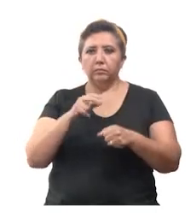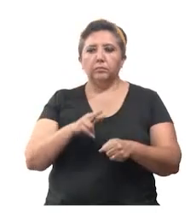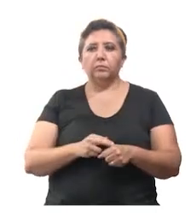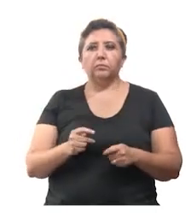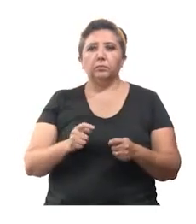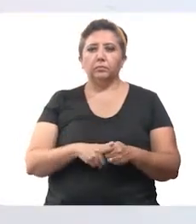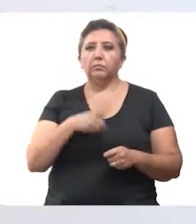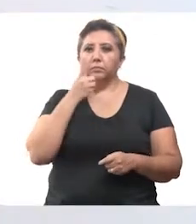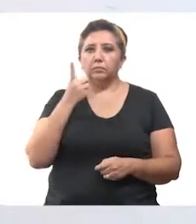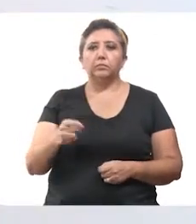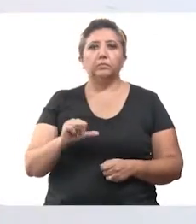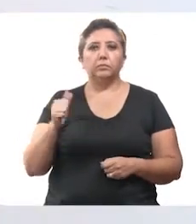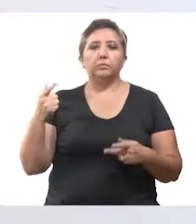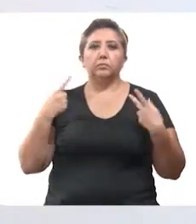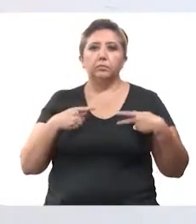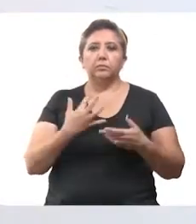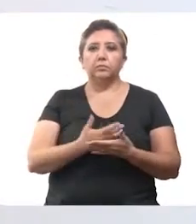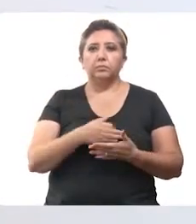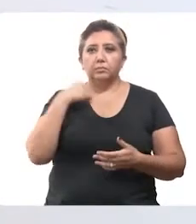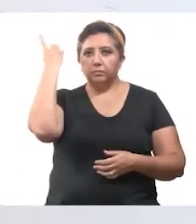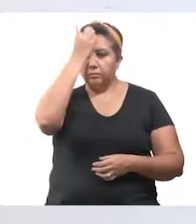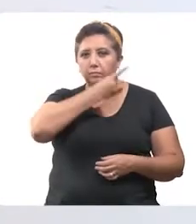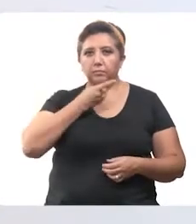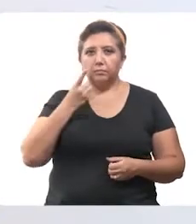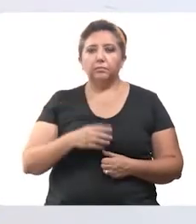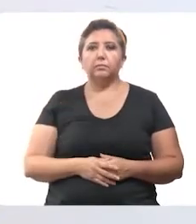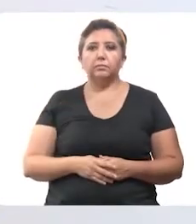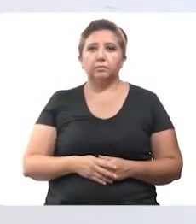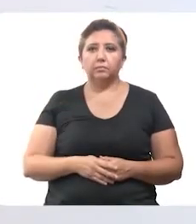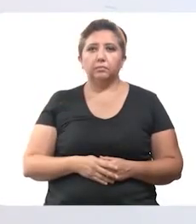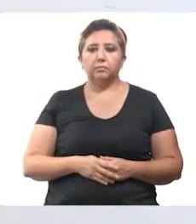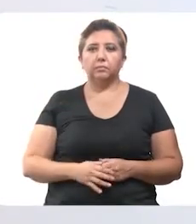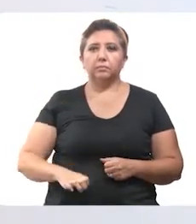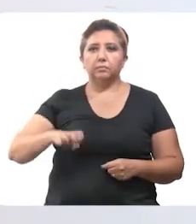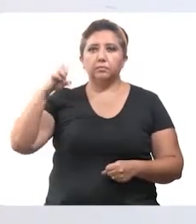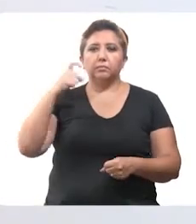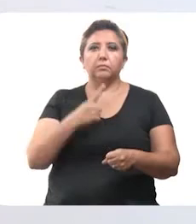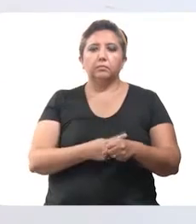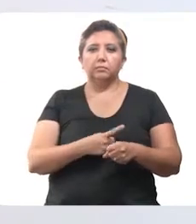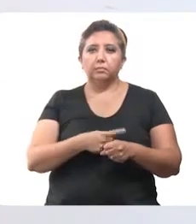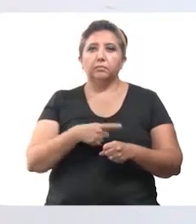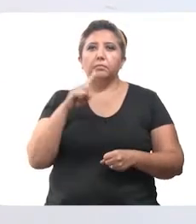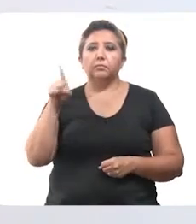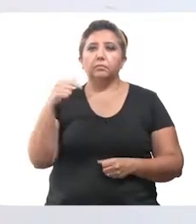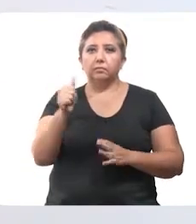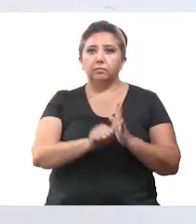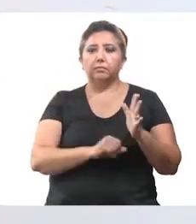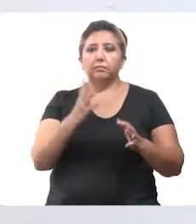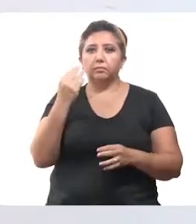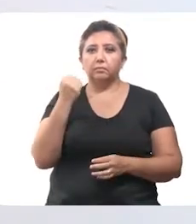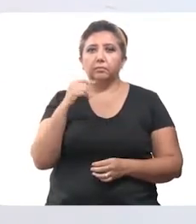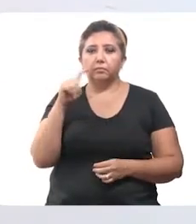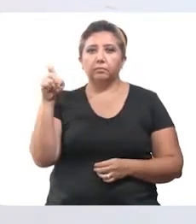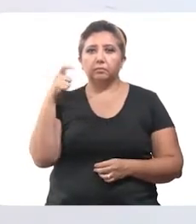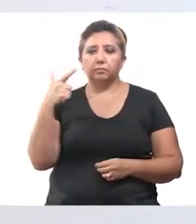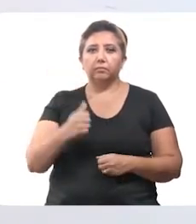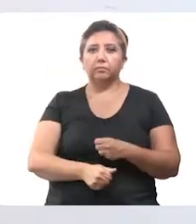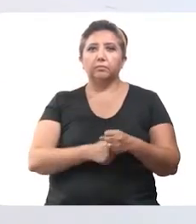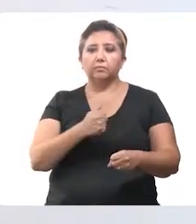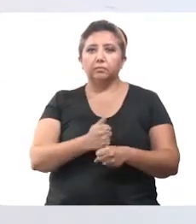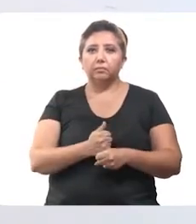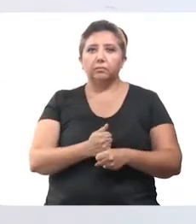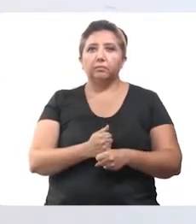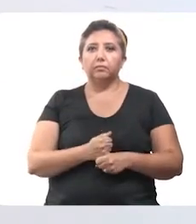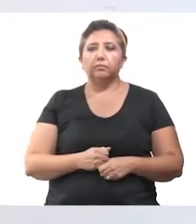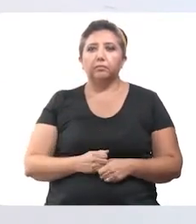aislamiento total. Hay otros pacientes a la espera de diagnóstico. El rango de edad de los casos es de 1 mes a 107